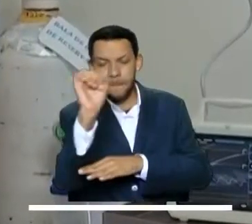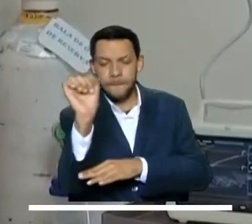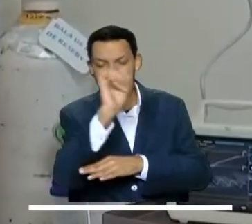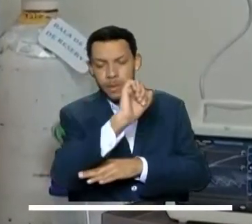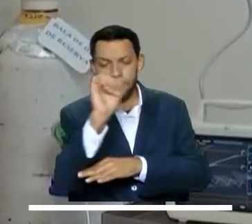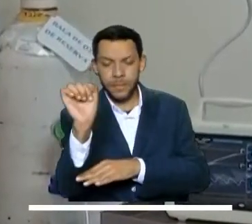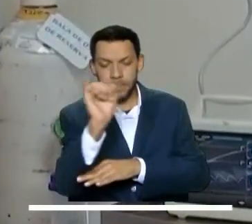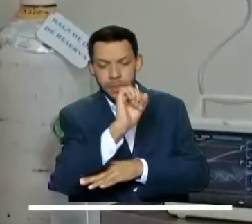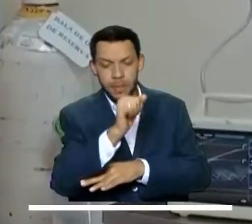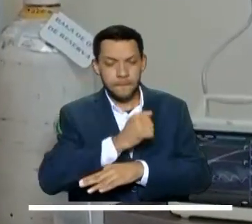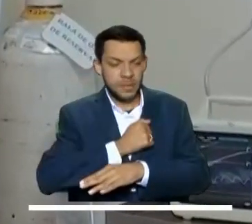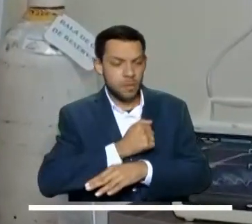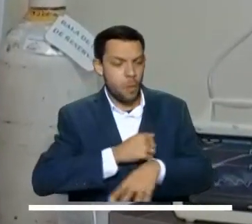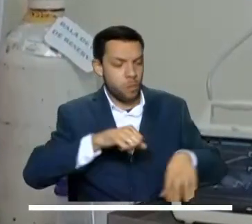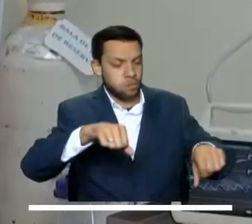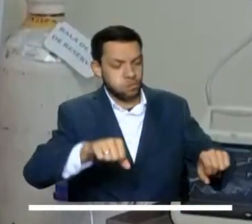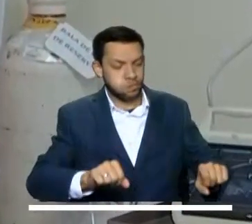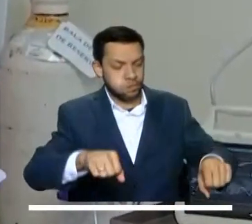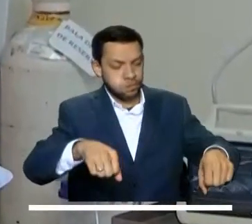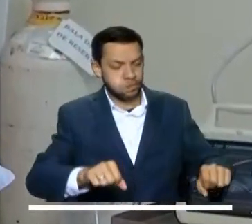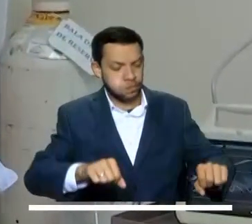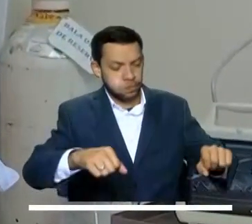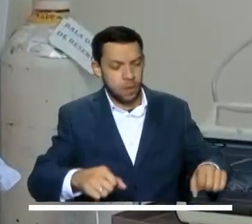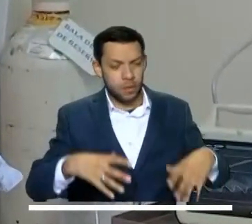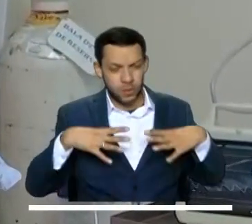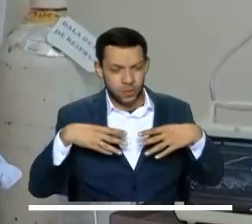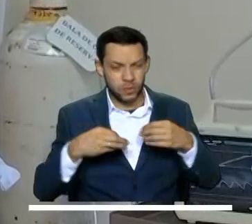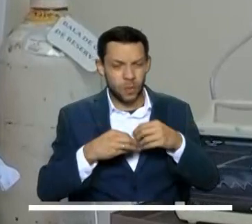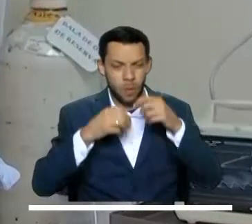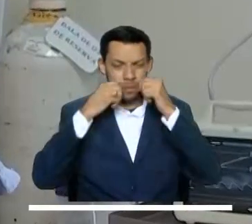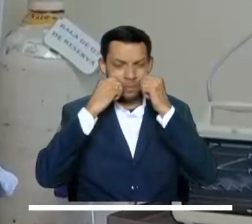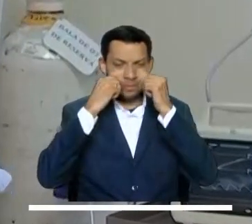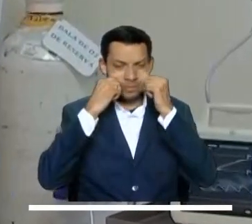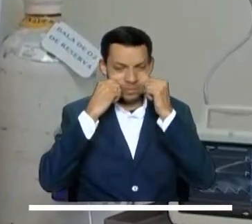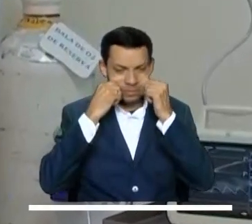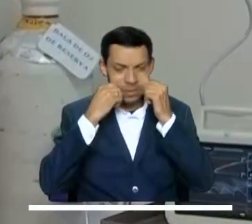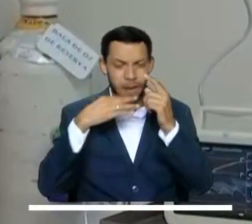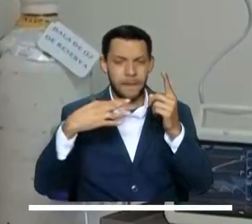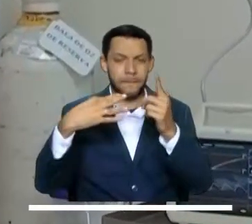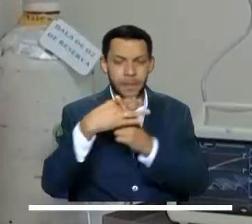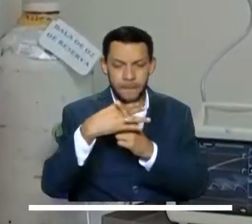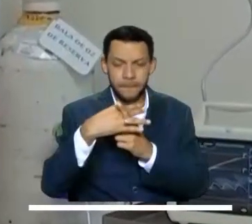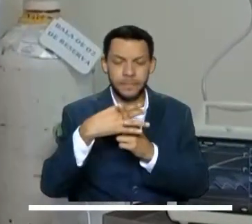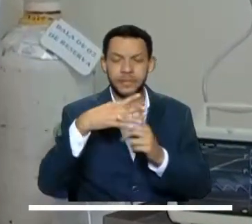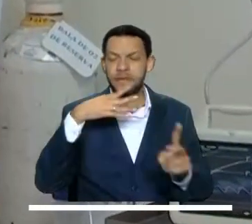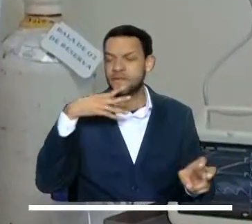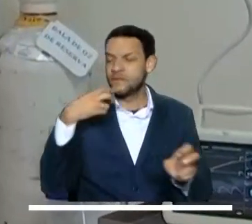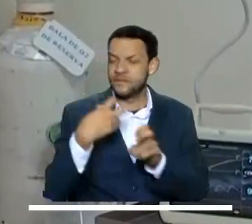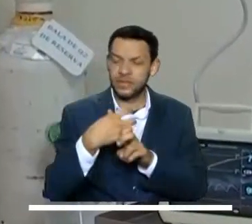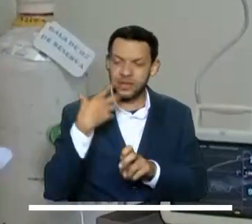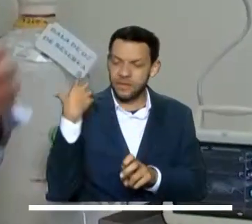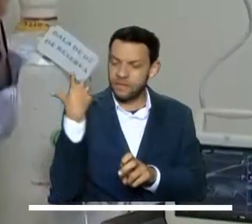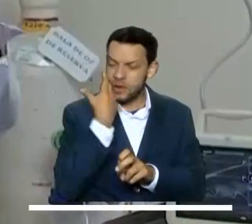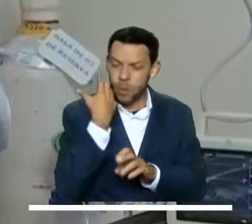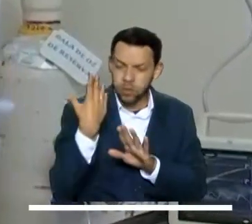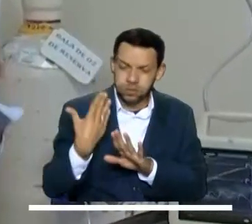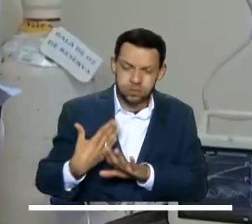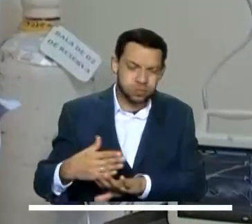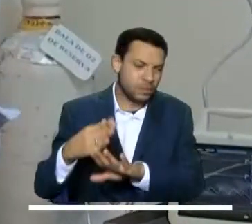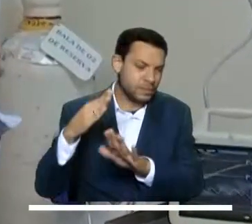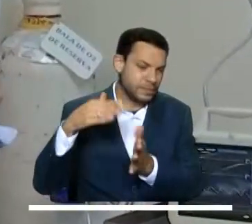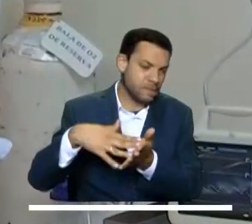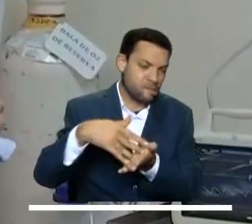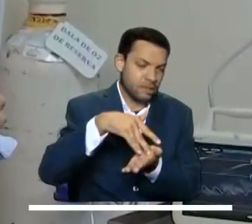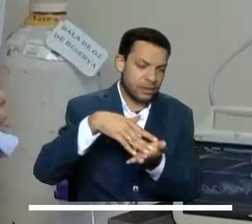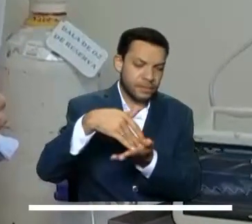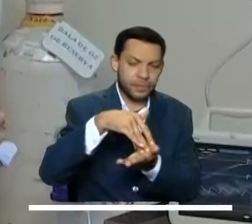estamos deteriorando por dentro por no invertirle a nuestro organismo un examen que debe ser de rutina. Y finalmente, ¿por qué,